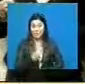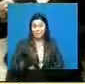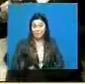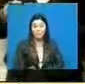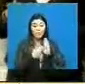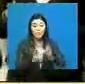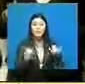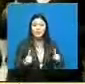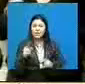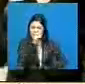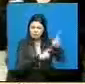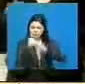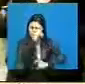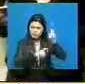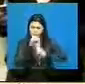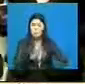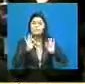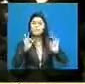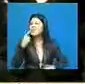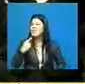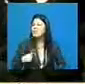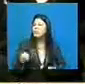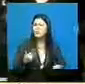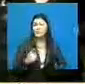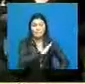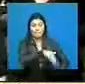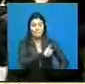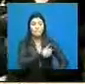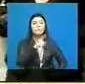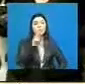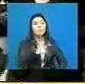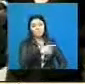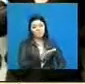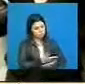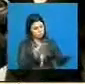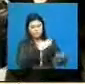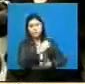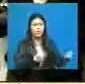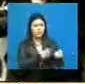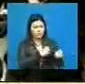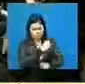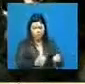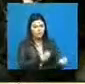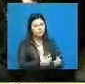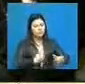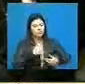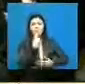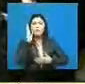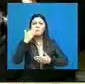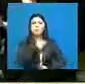hecha esa reflexión, me dijo, ministro, tiene usted todo el respaldo, el compromiso del presidente de la